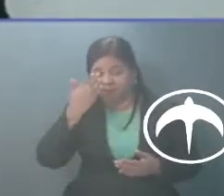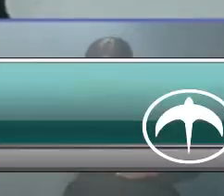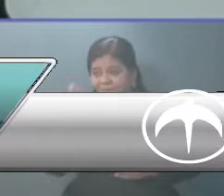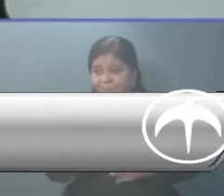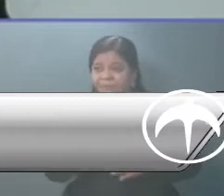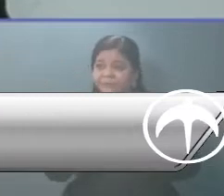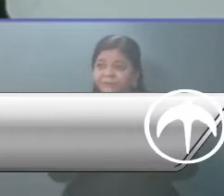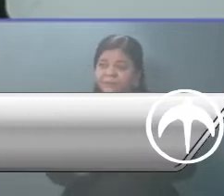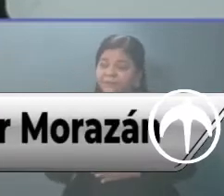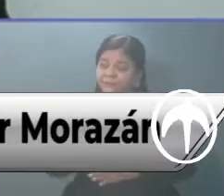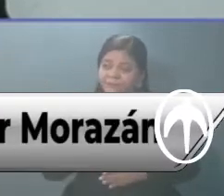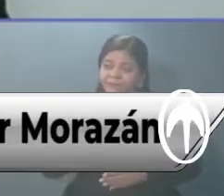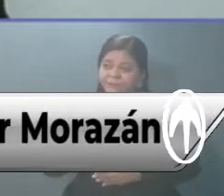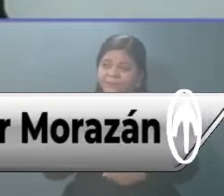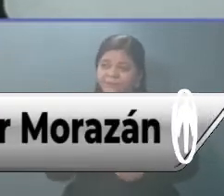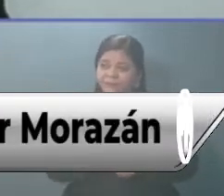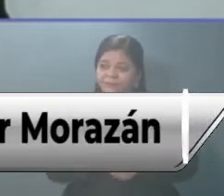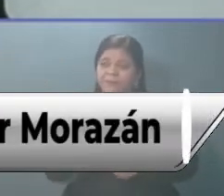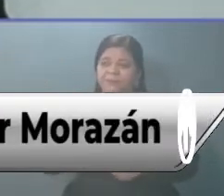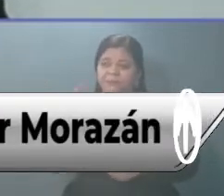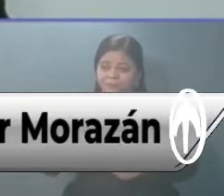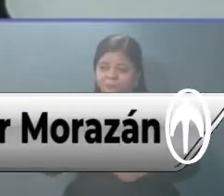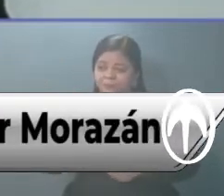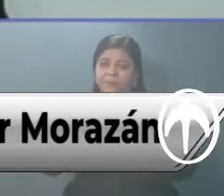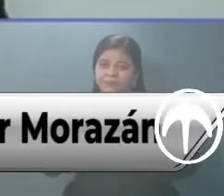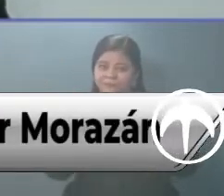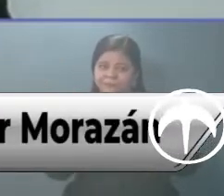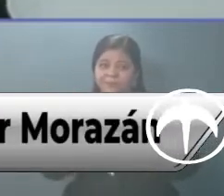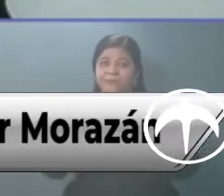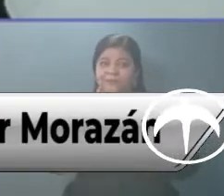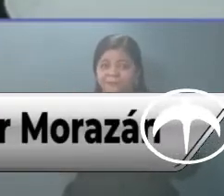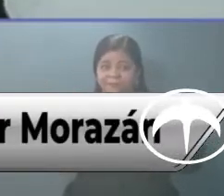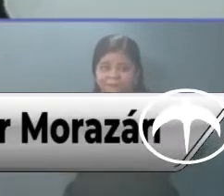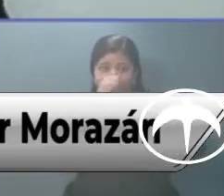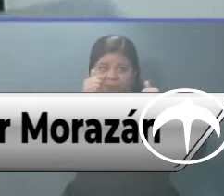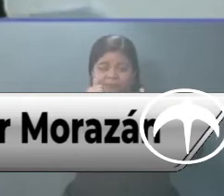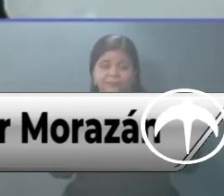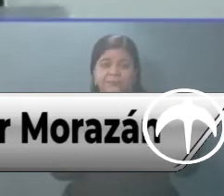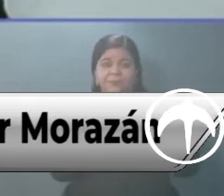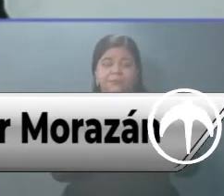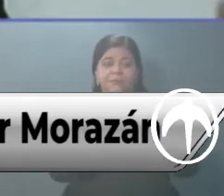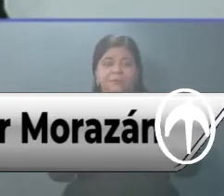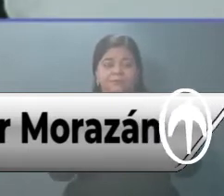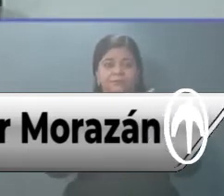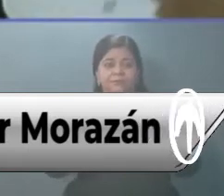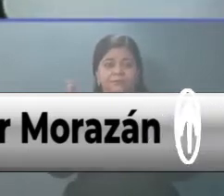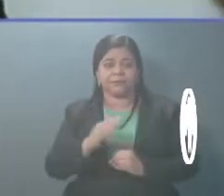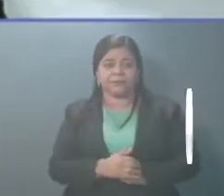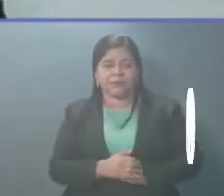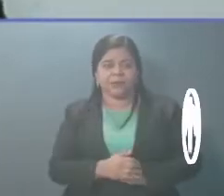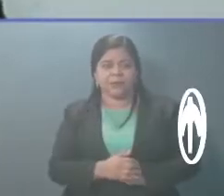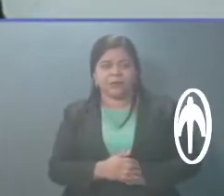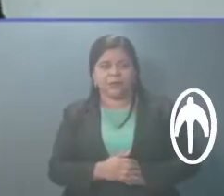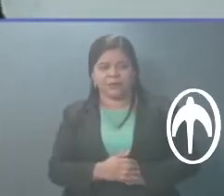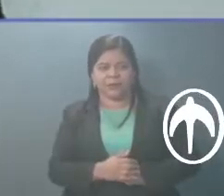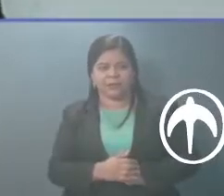exposición bastante grande para el próximo lunes, si iniciamos a las 10 de la mañana o lo dejamos para la 1:30, porque tendrá el